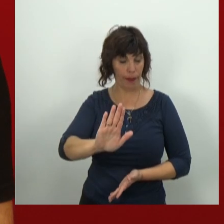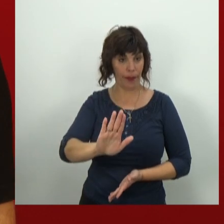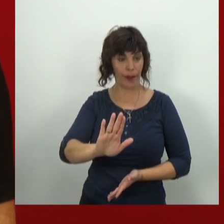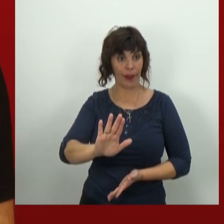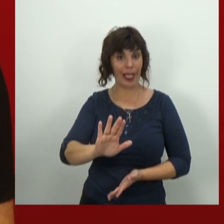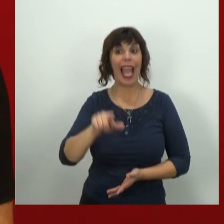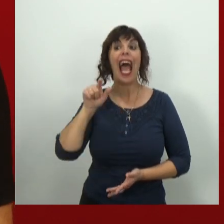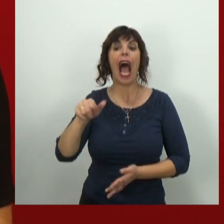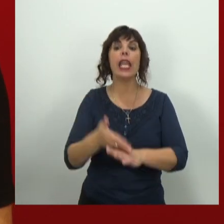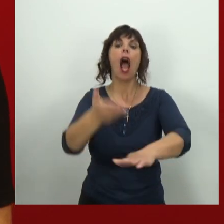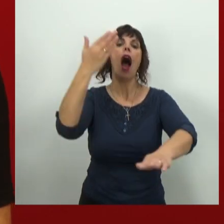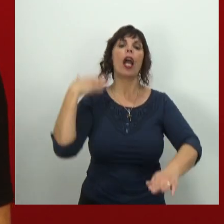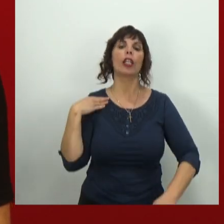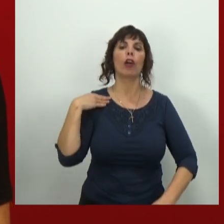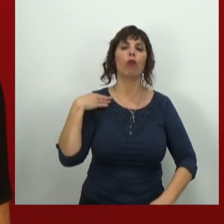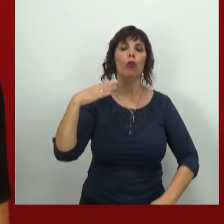Ese hombre